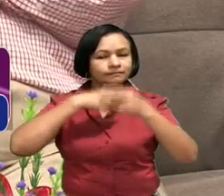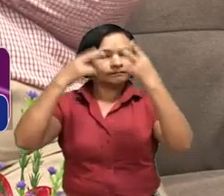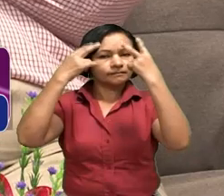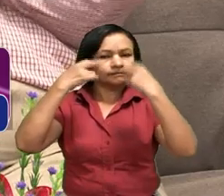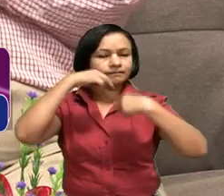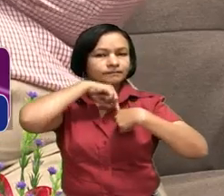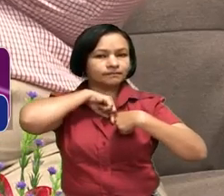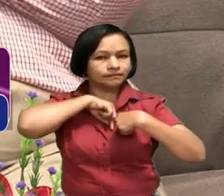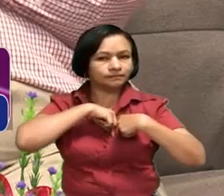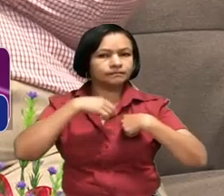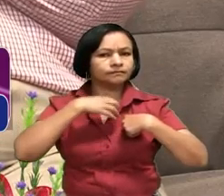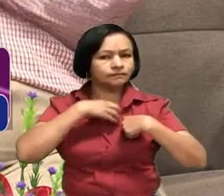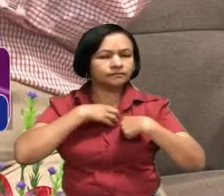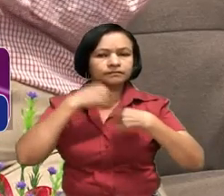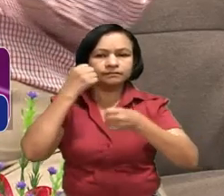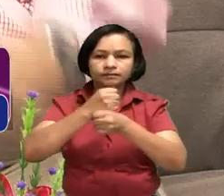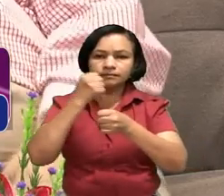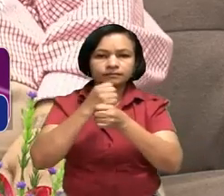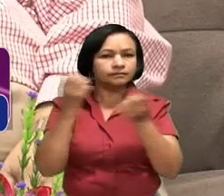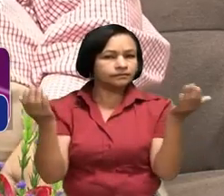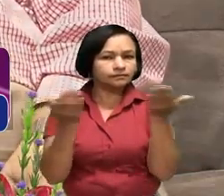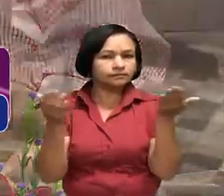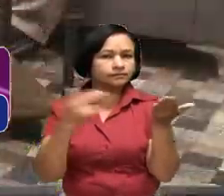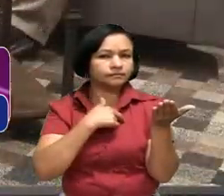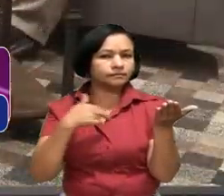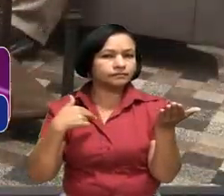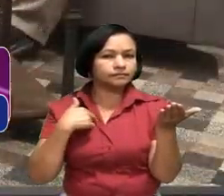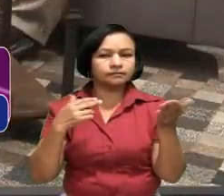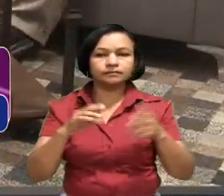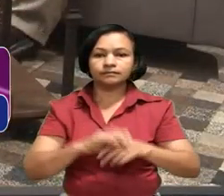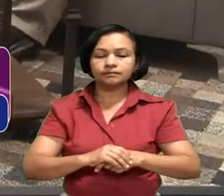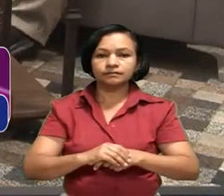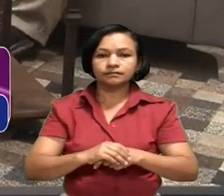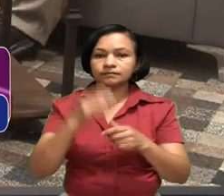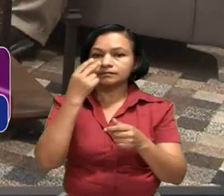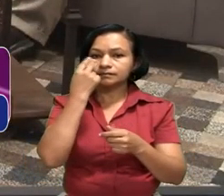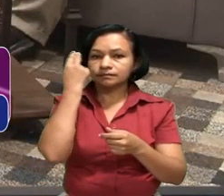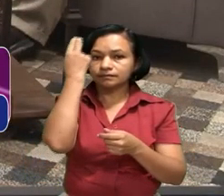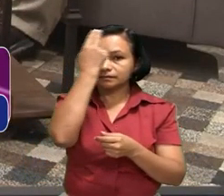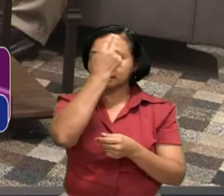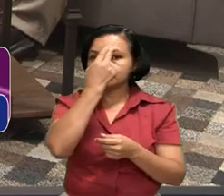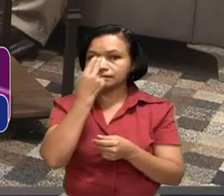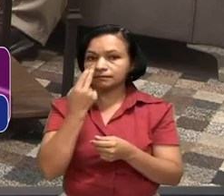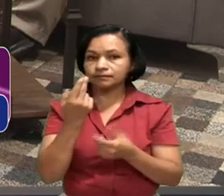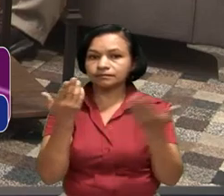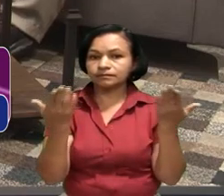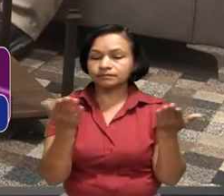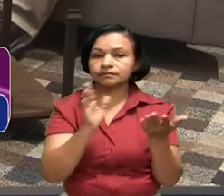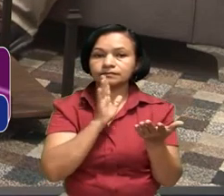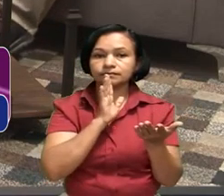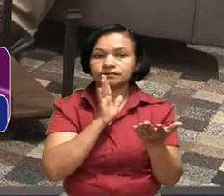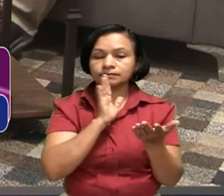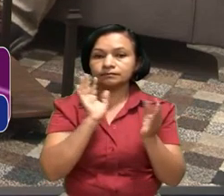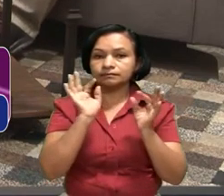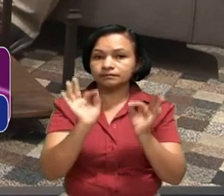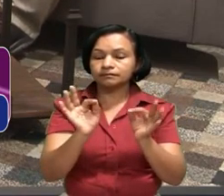de nuestro rol y de nuestro papel como dice una pregunta a partir de ese planteamiento que usted muy bien